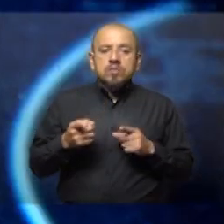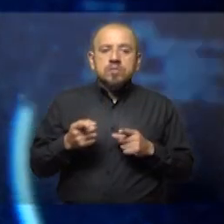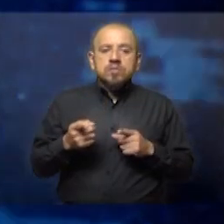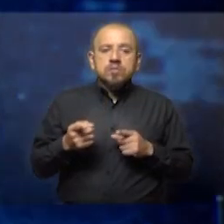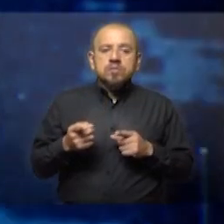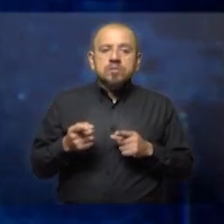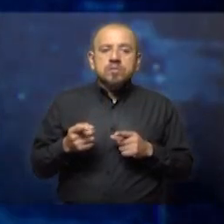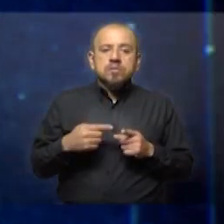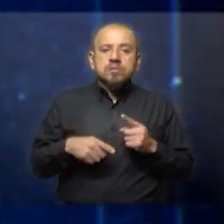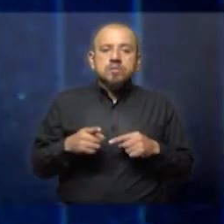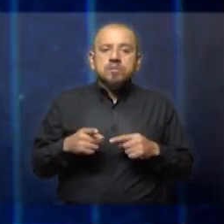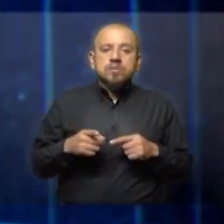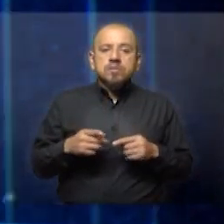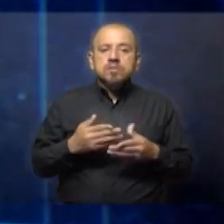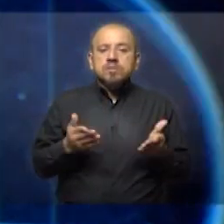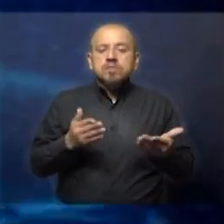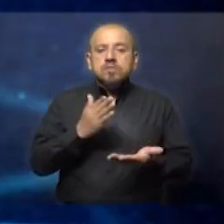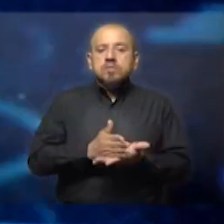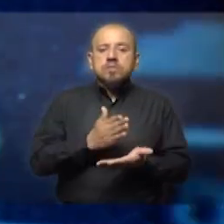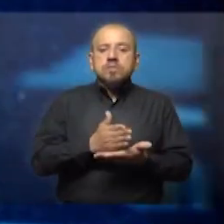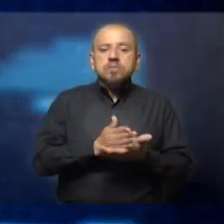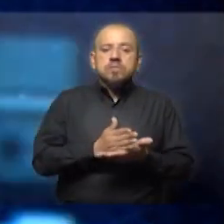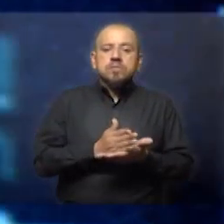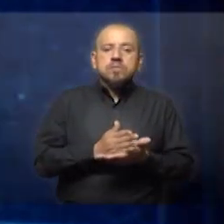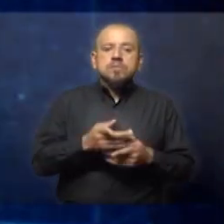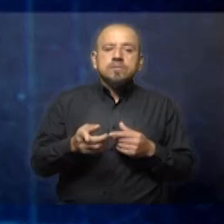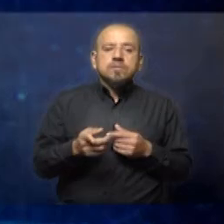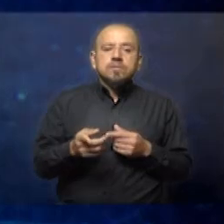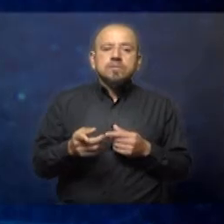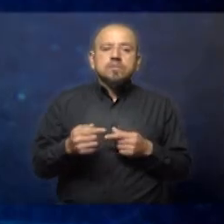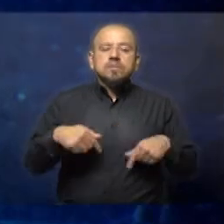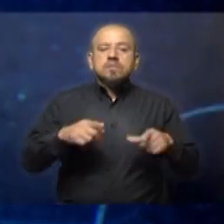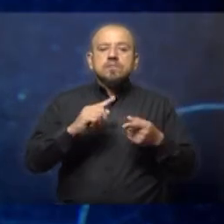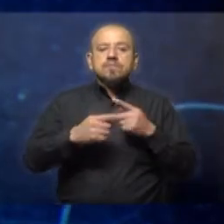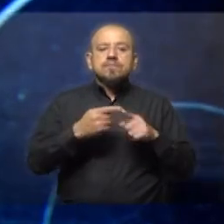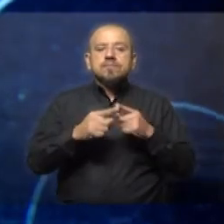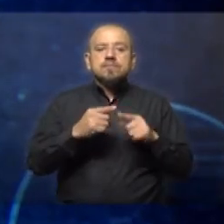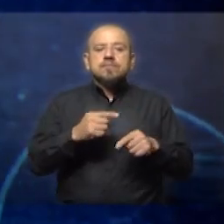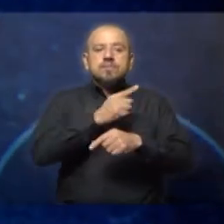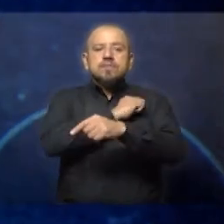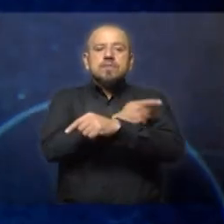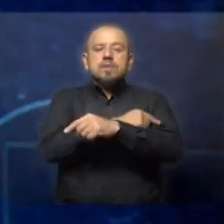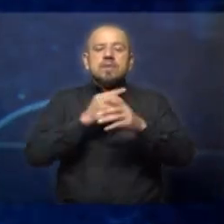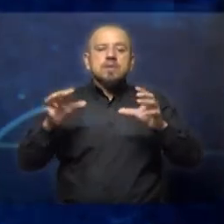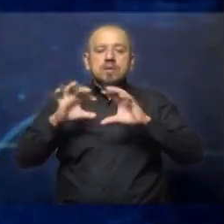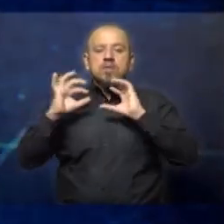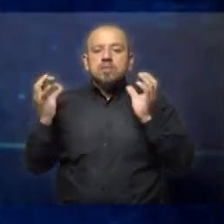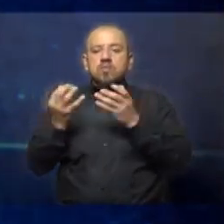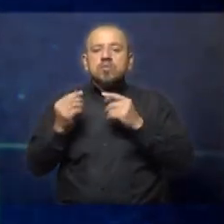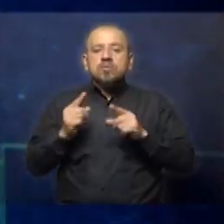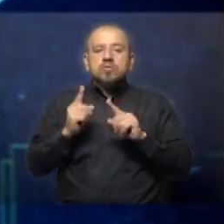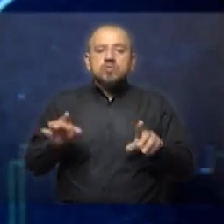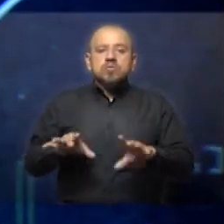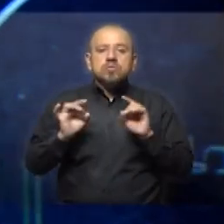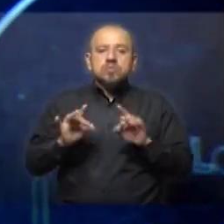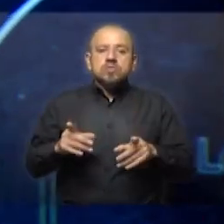que hay una ponderación que el derecho está mirando las relaciones de poder reales en el mundo y no solo regulando